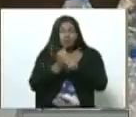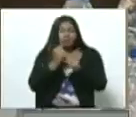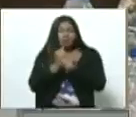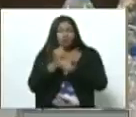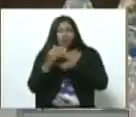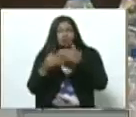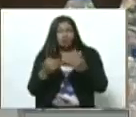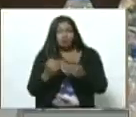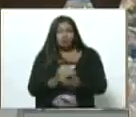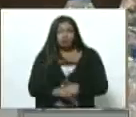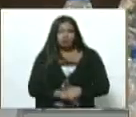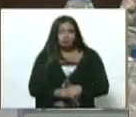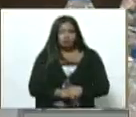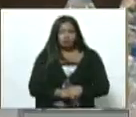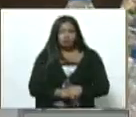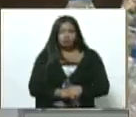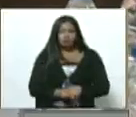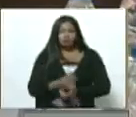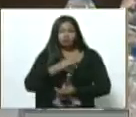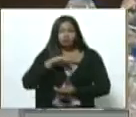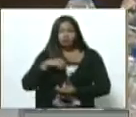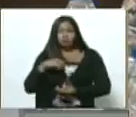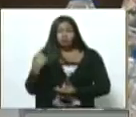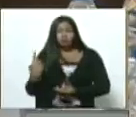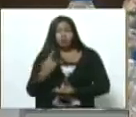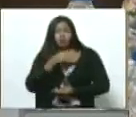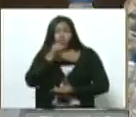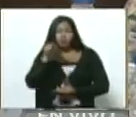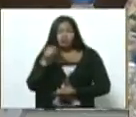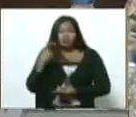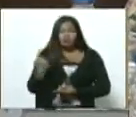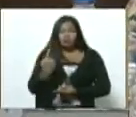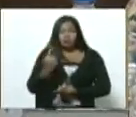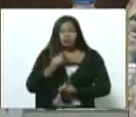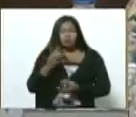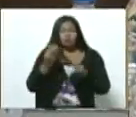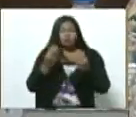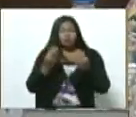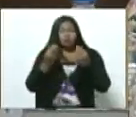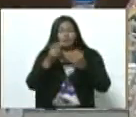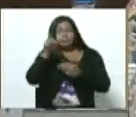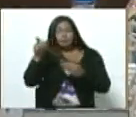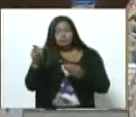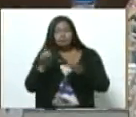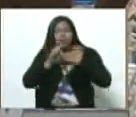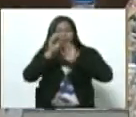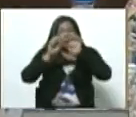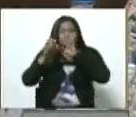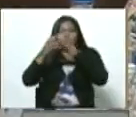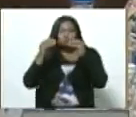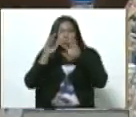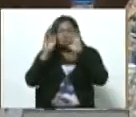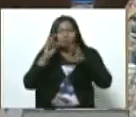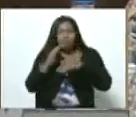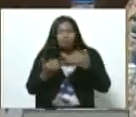cotidiano, no solo de ustedes en la comisión, sino de muchas personas que estuvieron evaluando todas estas